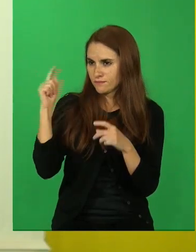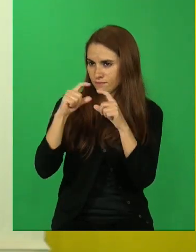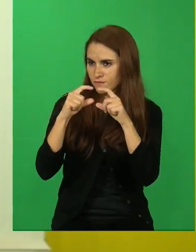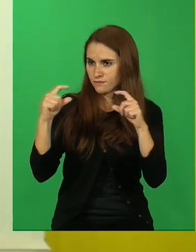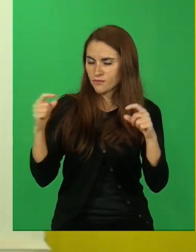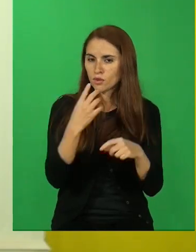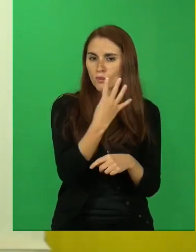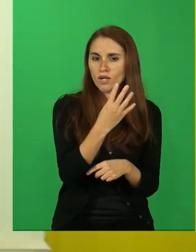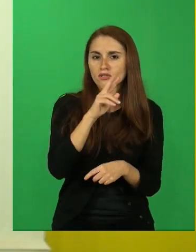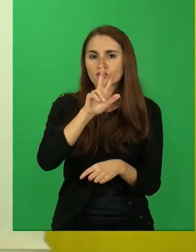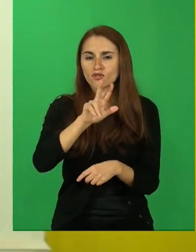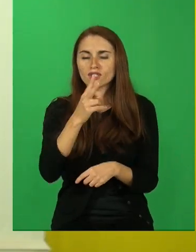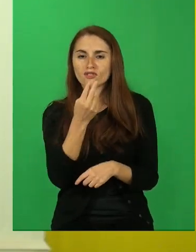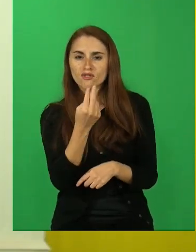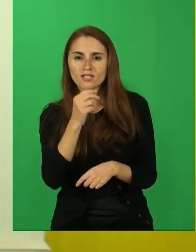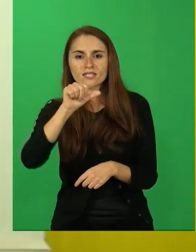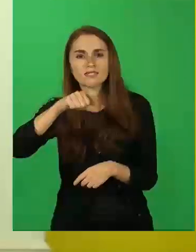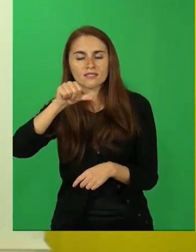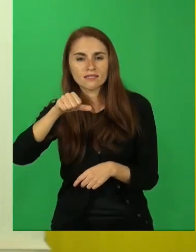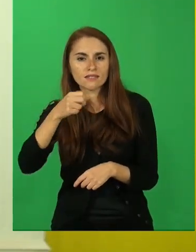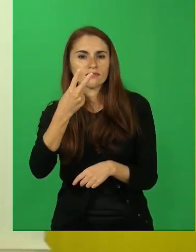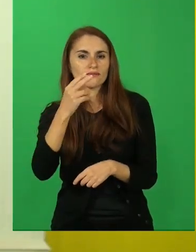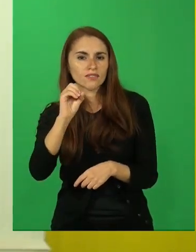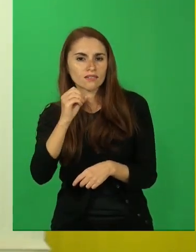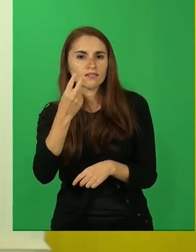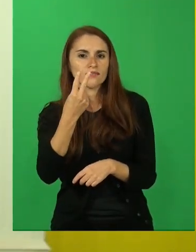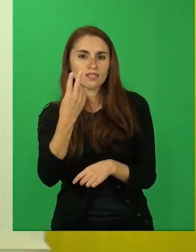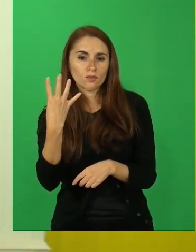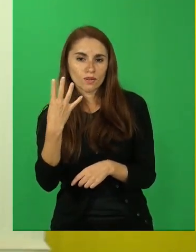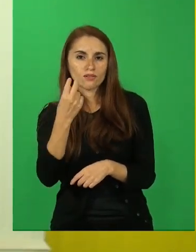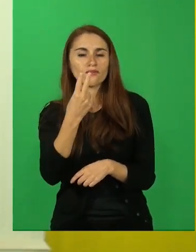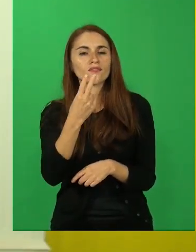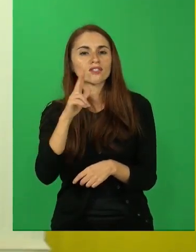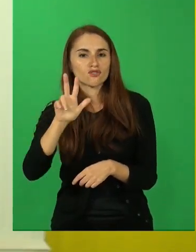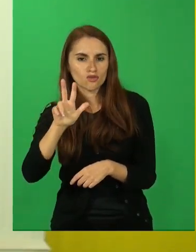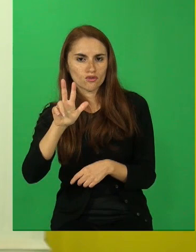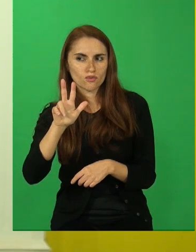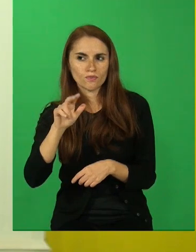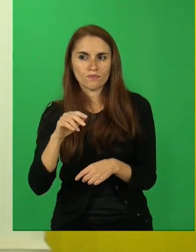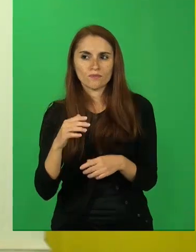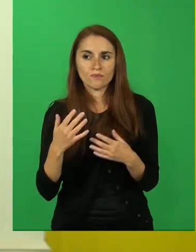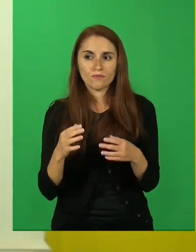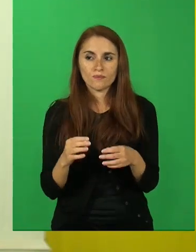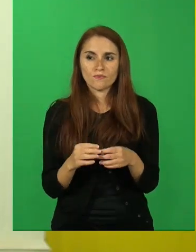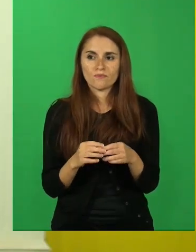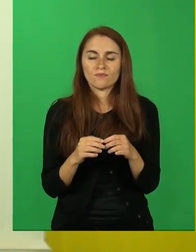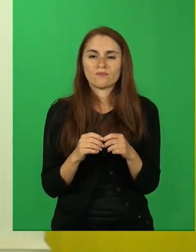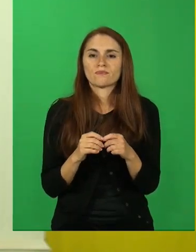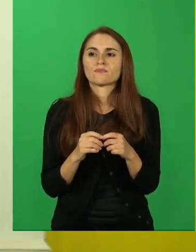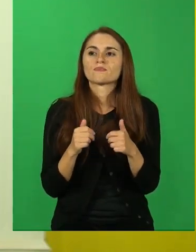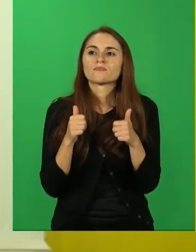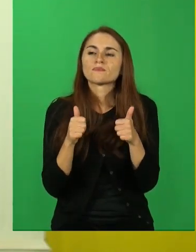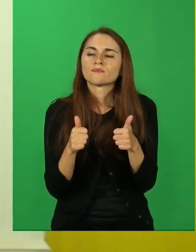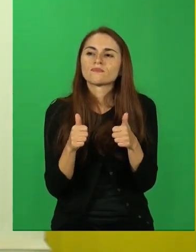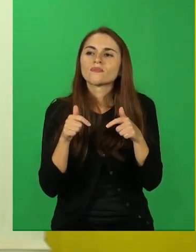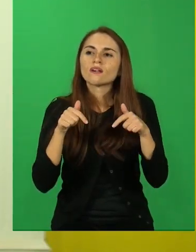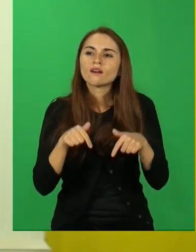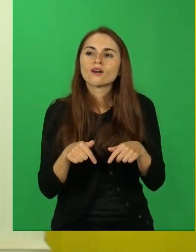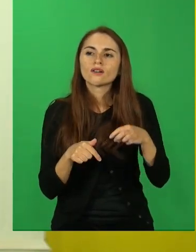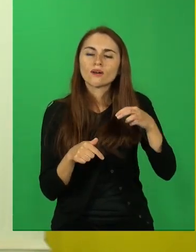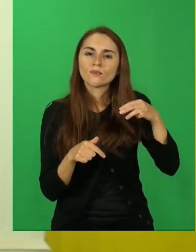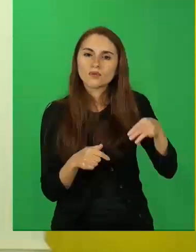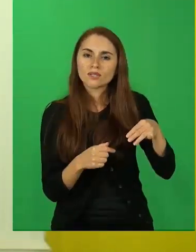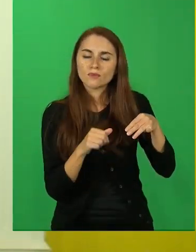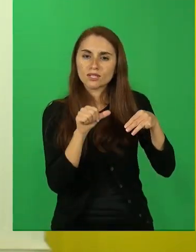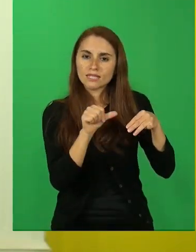Listo. 4, 8, 12, 16, 20, 24, 28. Calculamos los primeros 7 múltiplos de 4. Veamos